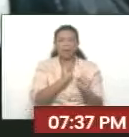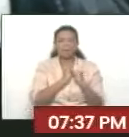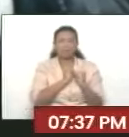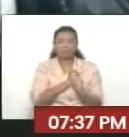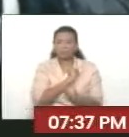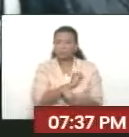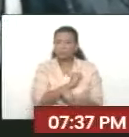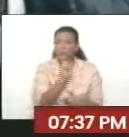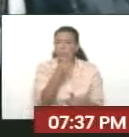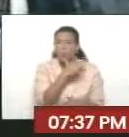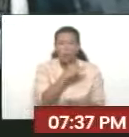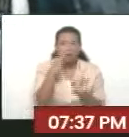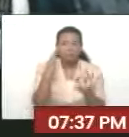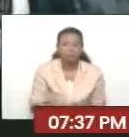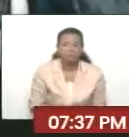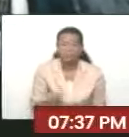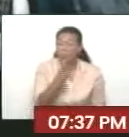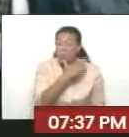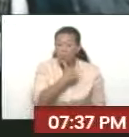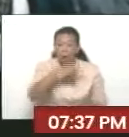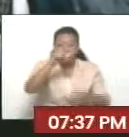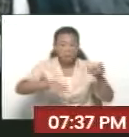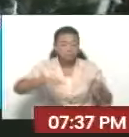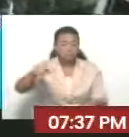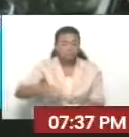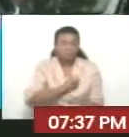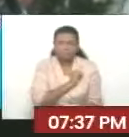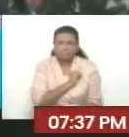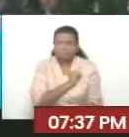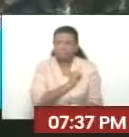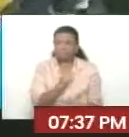Super bigote, pues. En acción.